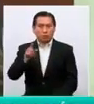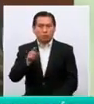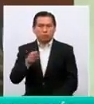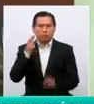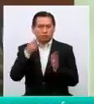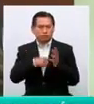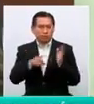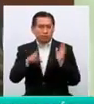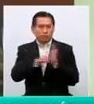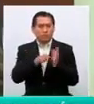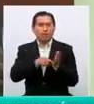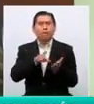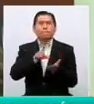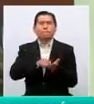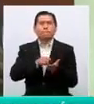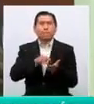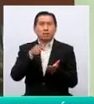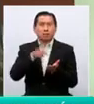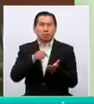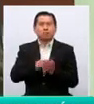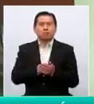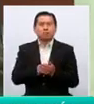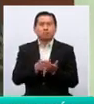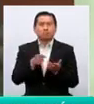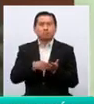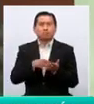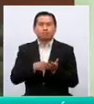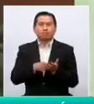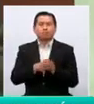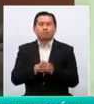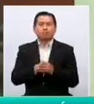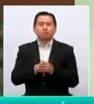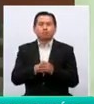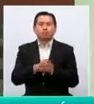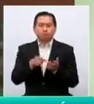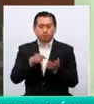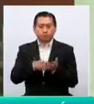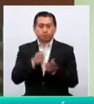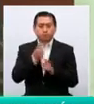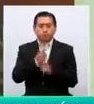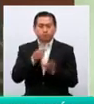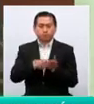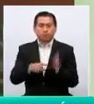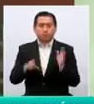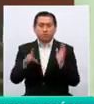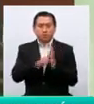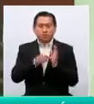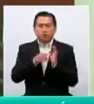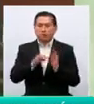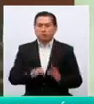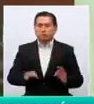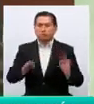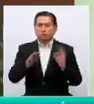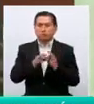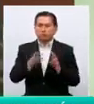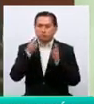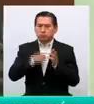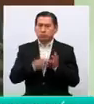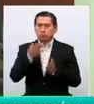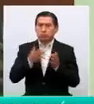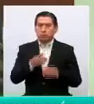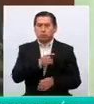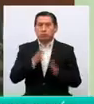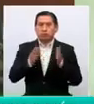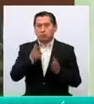normadas por la ley de imprenta. Por lo tanto, es la instancia legal que corresponde si es que el